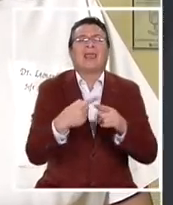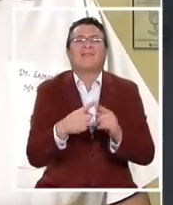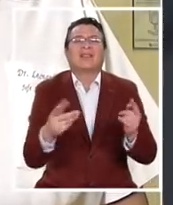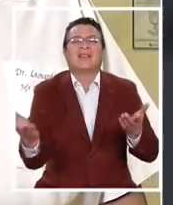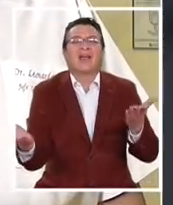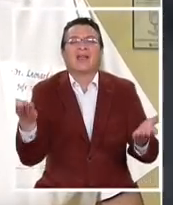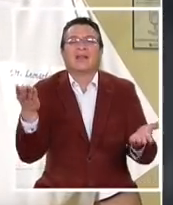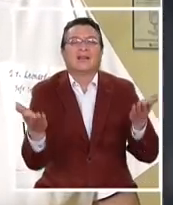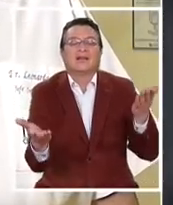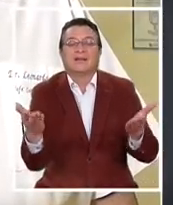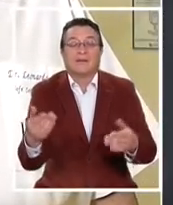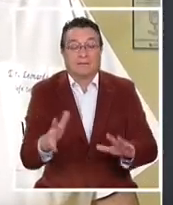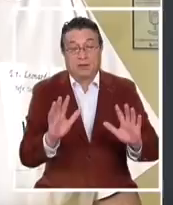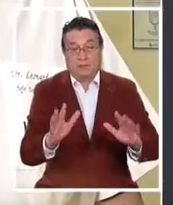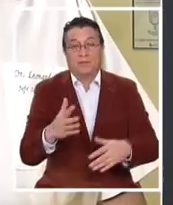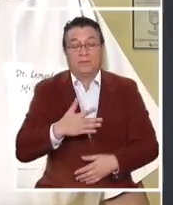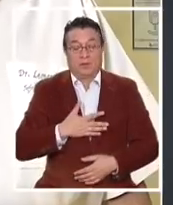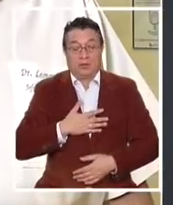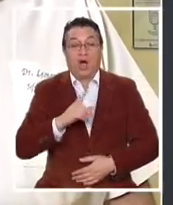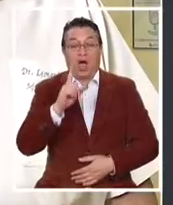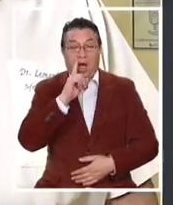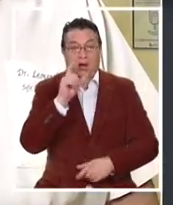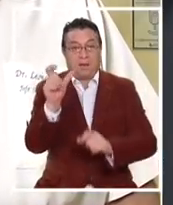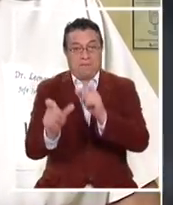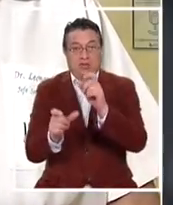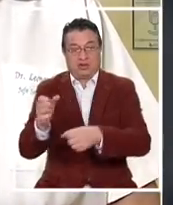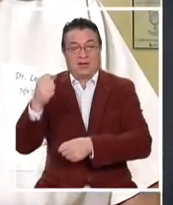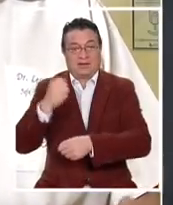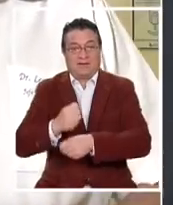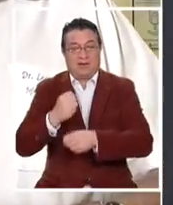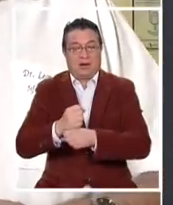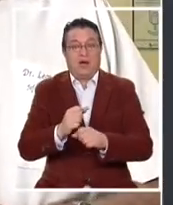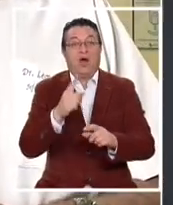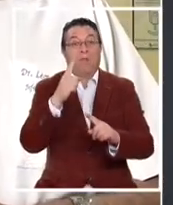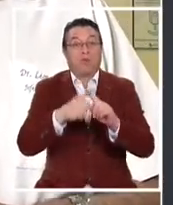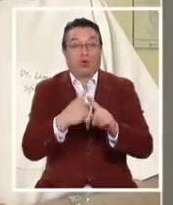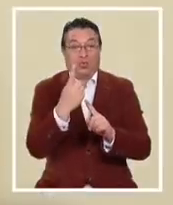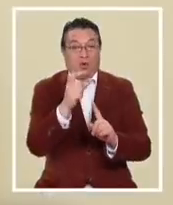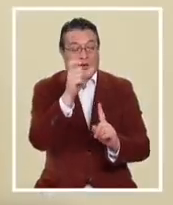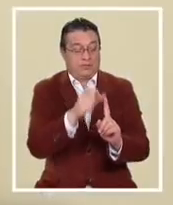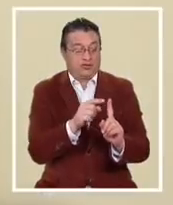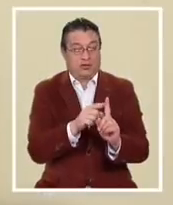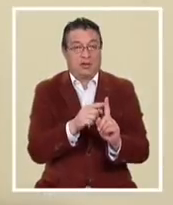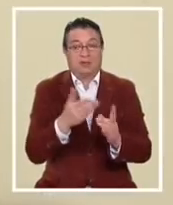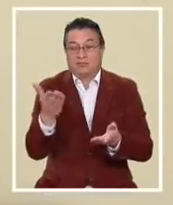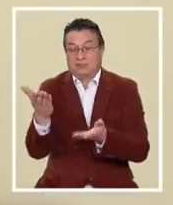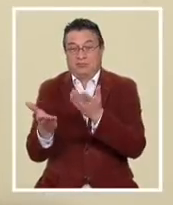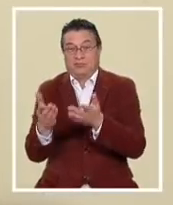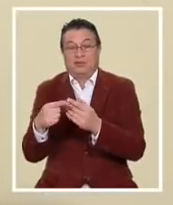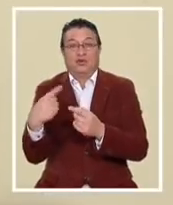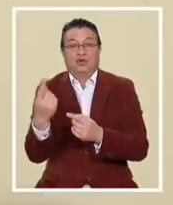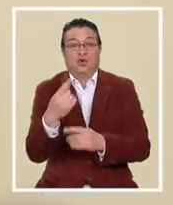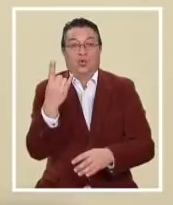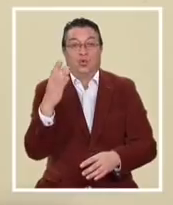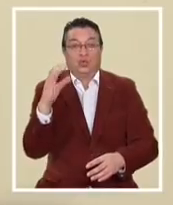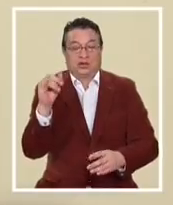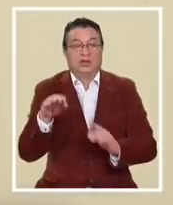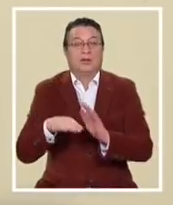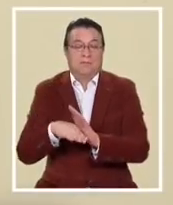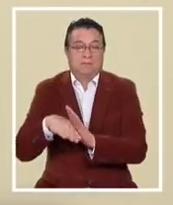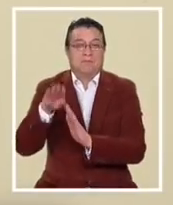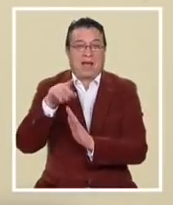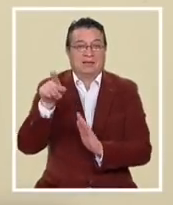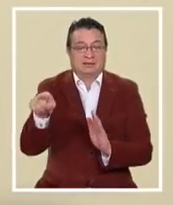Bueno, desde luego nosotros tenemos una dotación de personal por paciente que no se compara a la que tiene la unidad de cuidado intensivo,